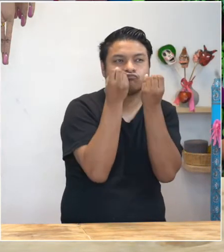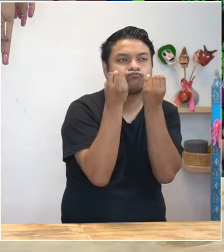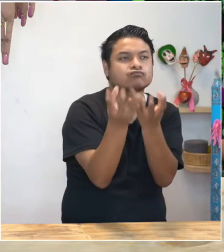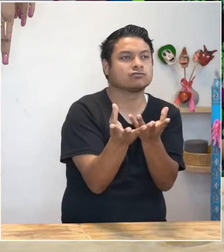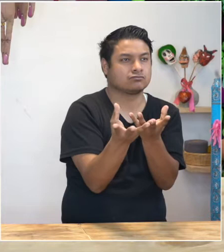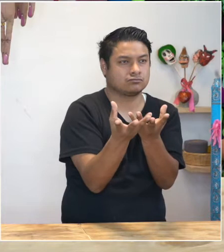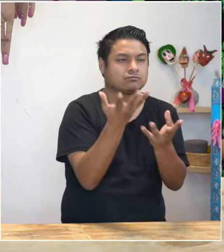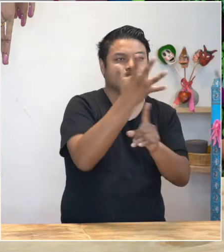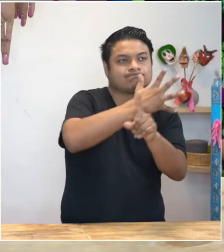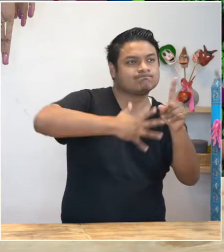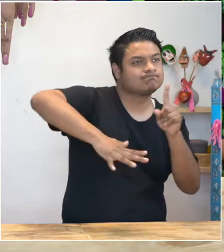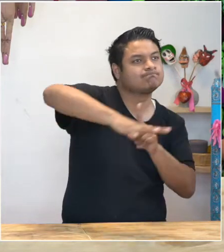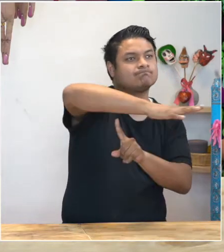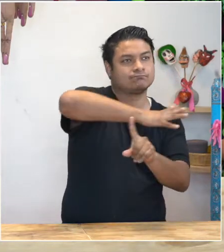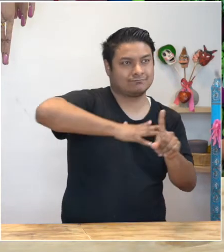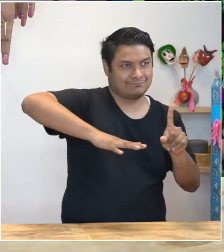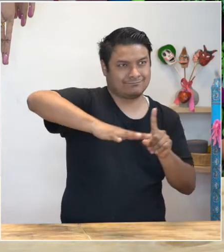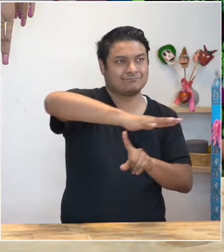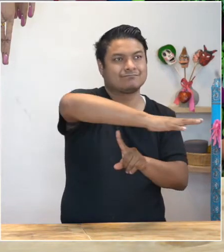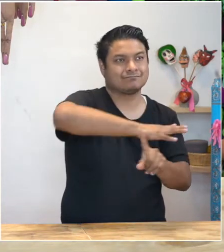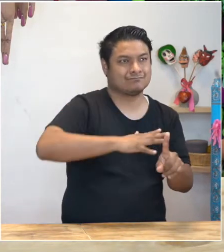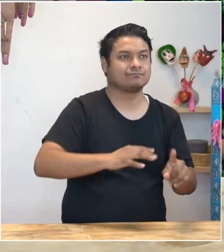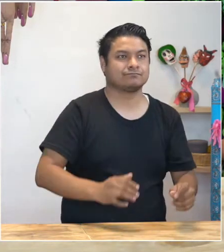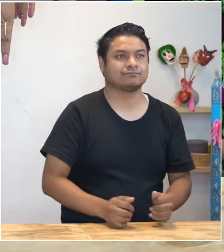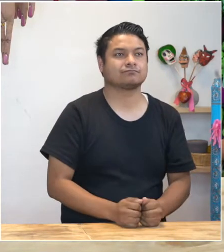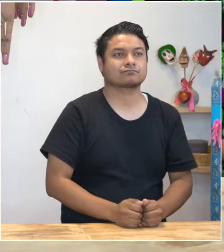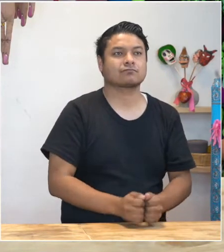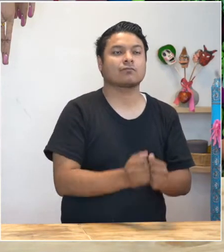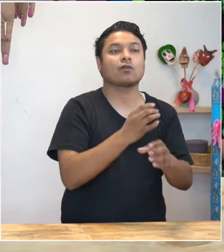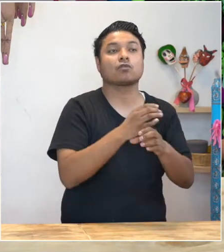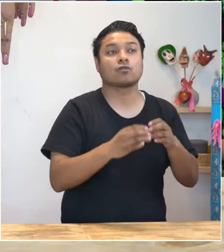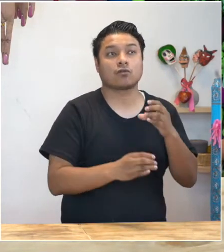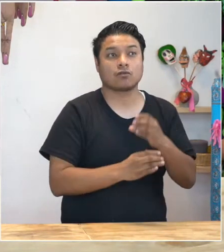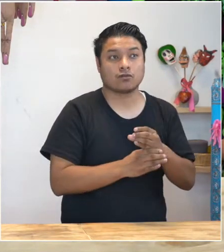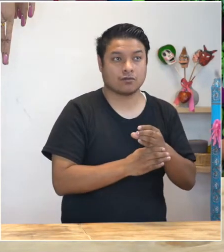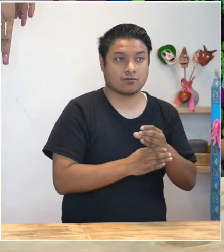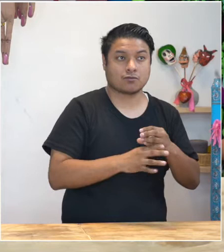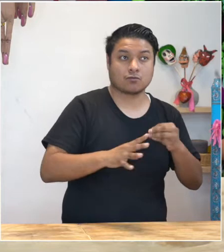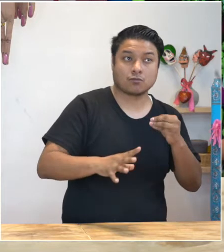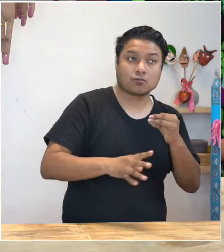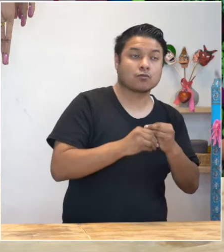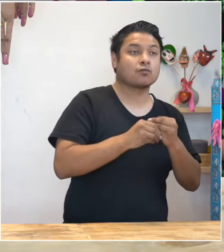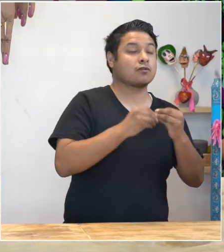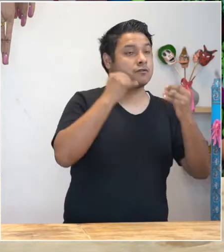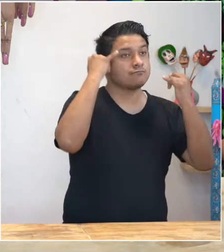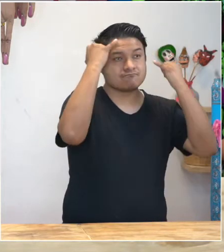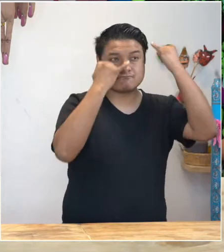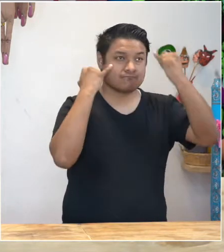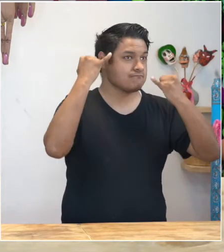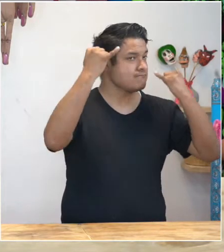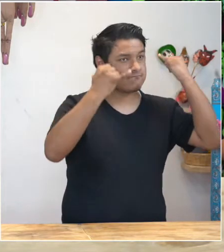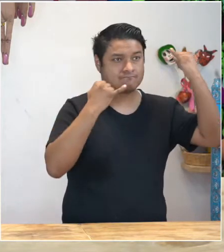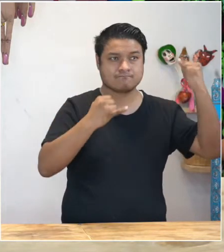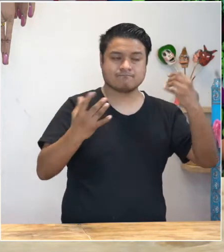nada. Nosotros hace tiempo, dentro de la asociación, les comento, comenzamos un pequeño